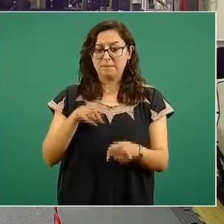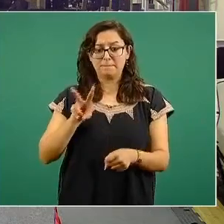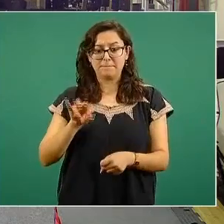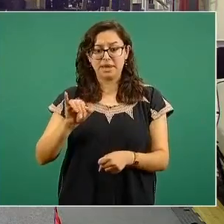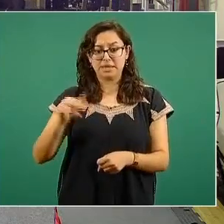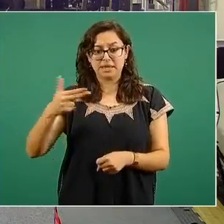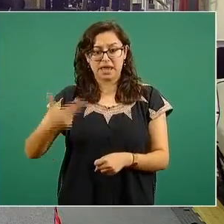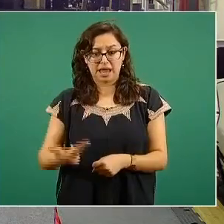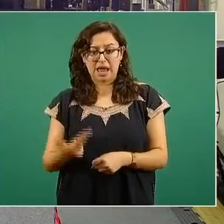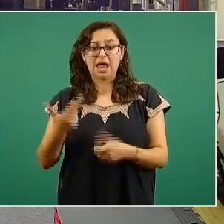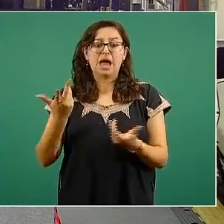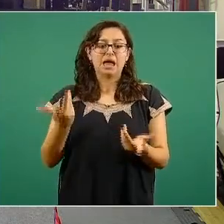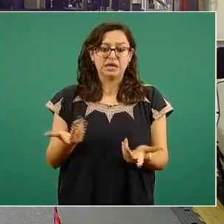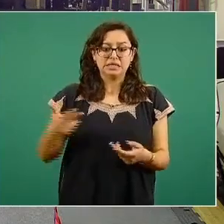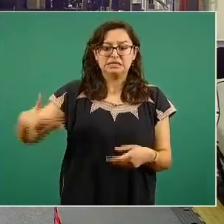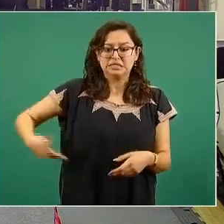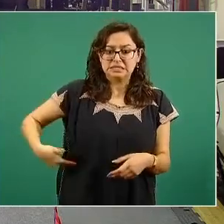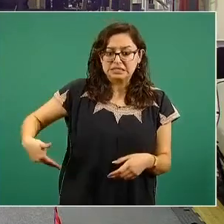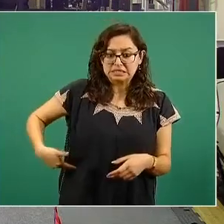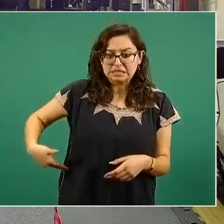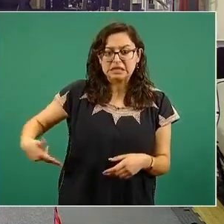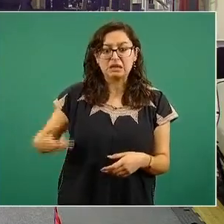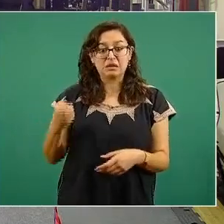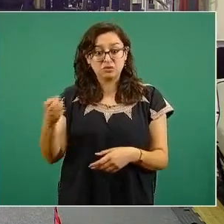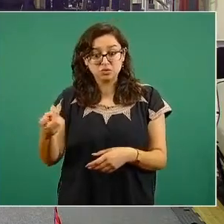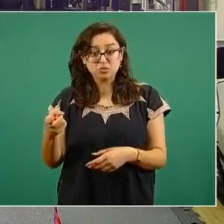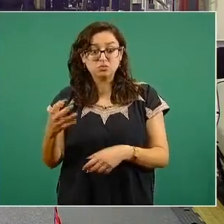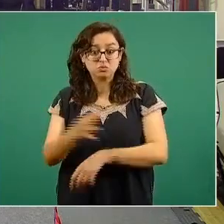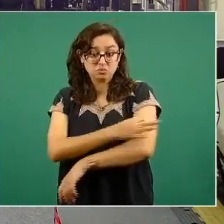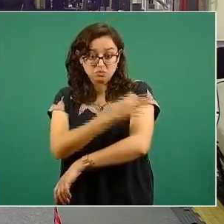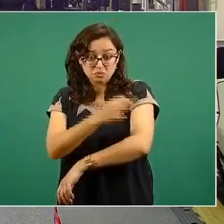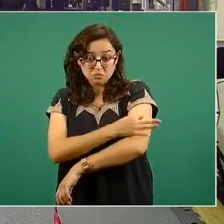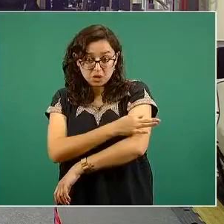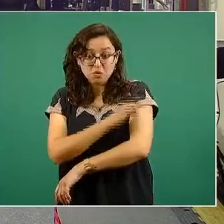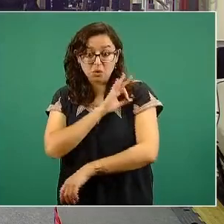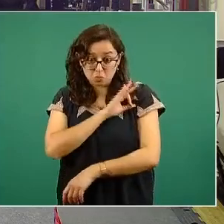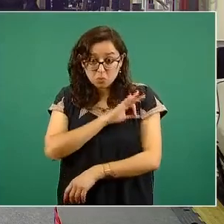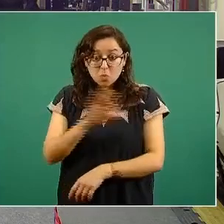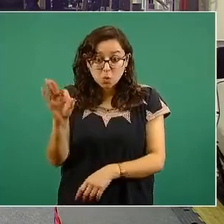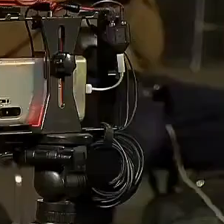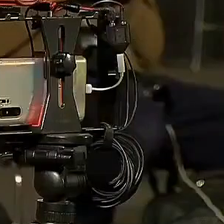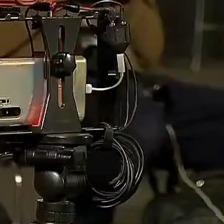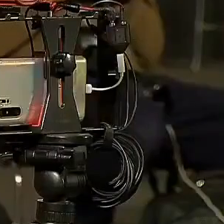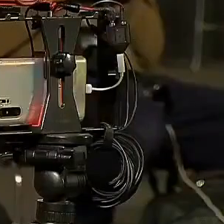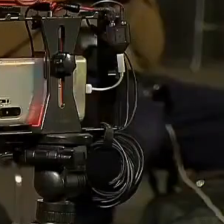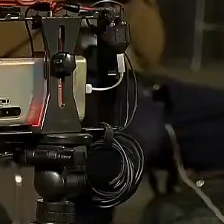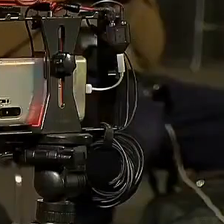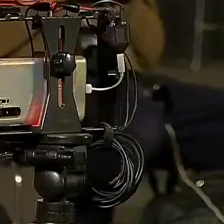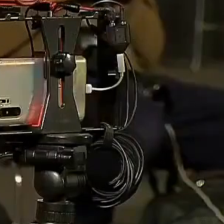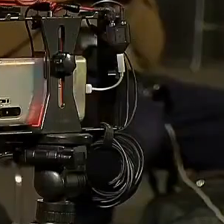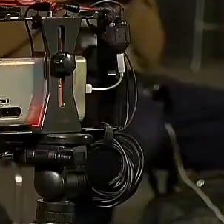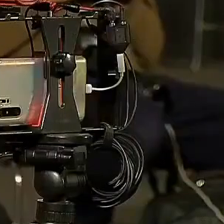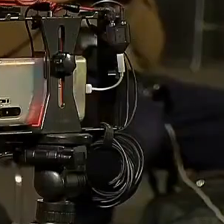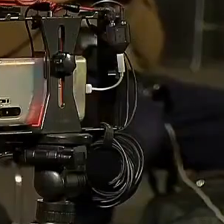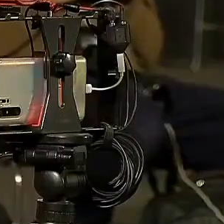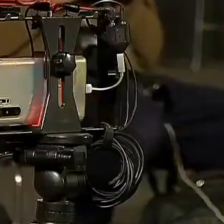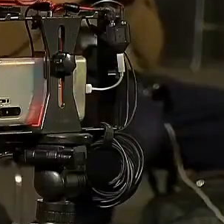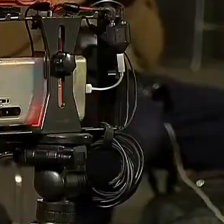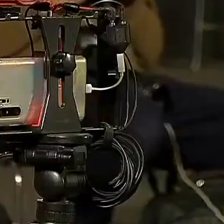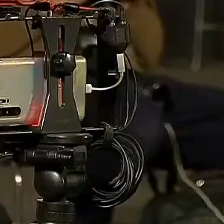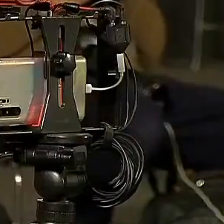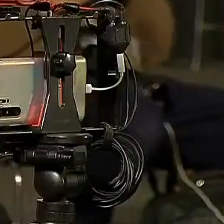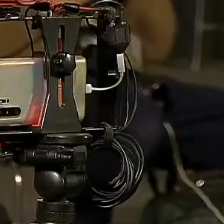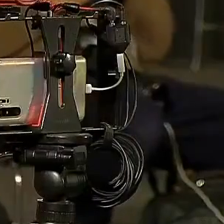coinfección VIH, hepatitis, no tienen ningún problema para la vacunación, ¿cierto? ¿O tendrían que tener alguna